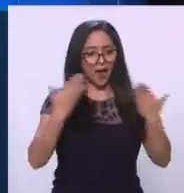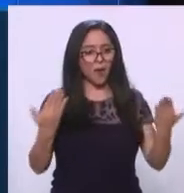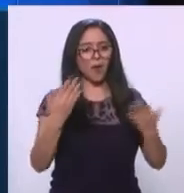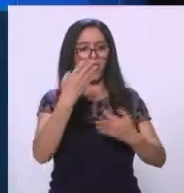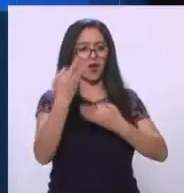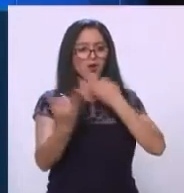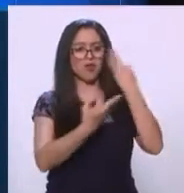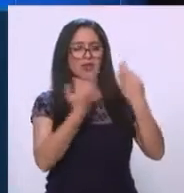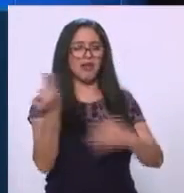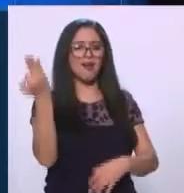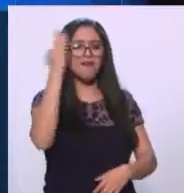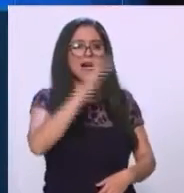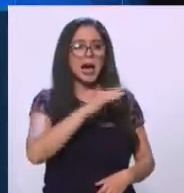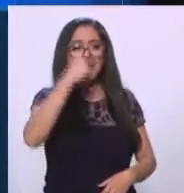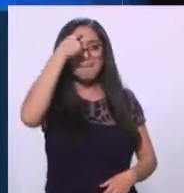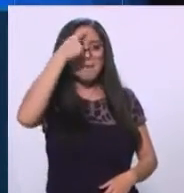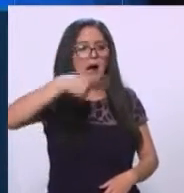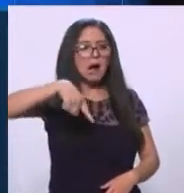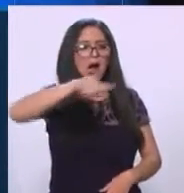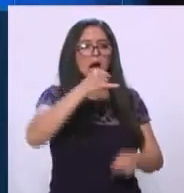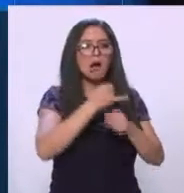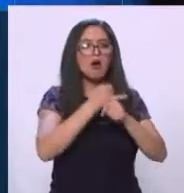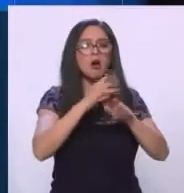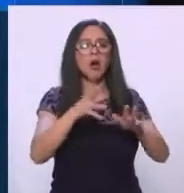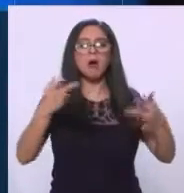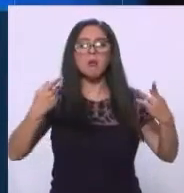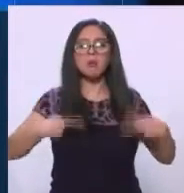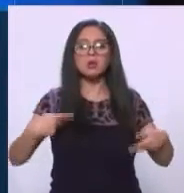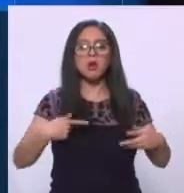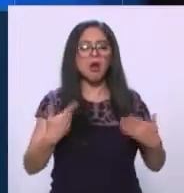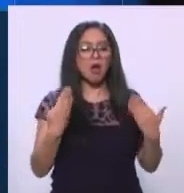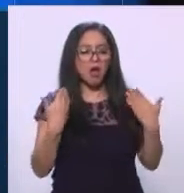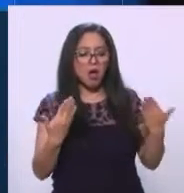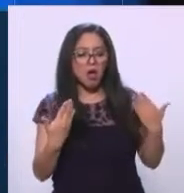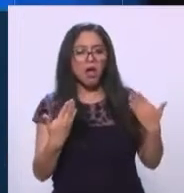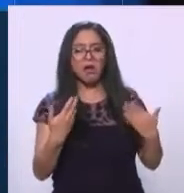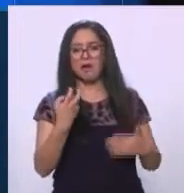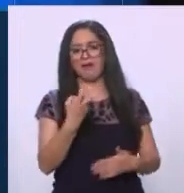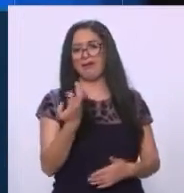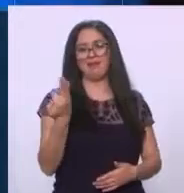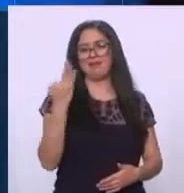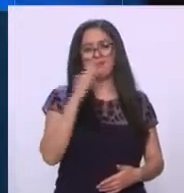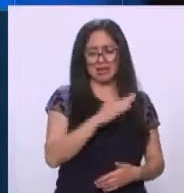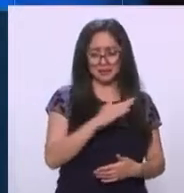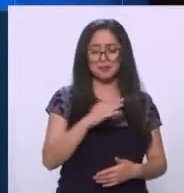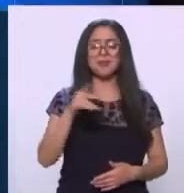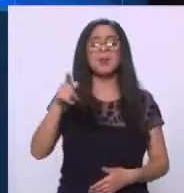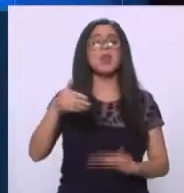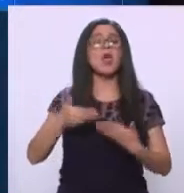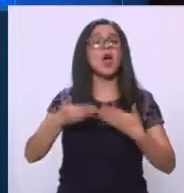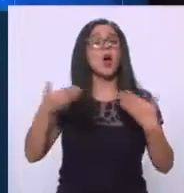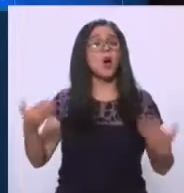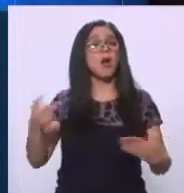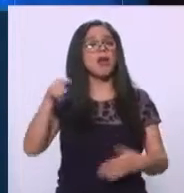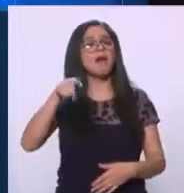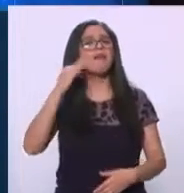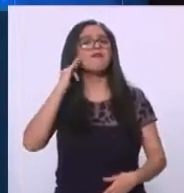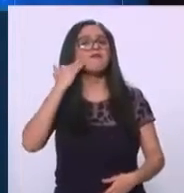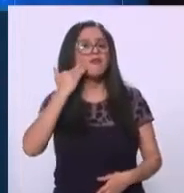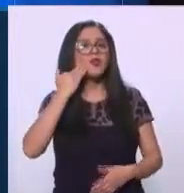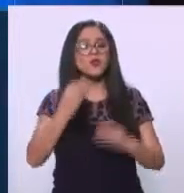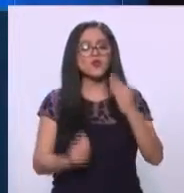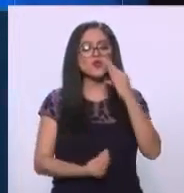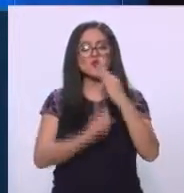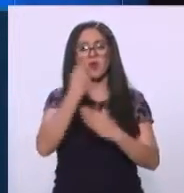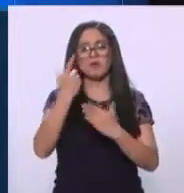quizá conviene pensar hasta qué punto esto debe hacerse. Ahora, Facebook ya sacó una iniciativa para